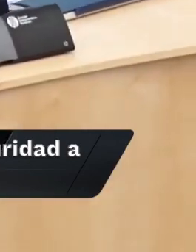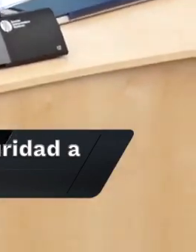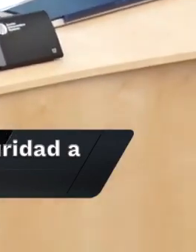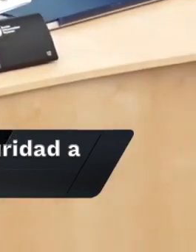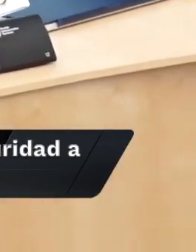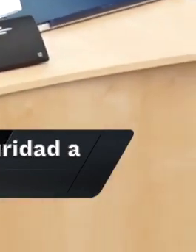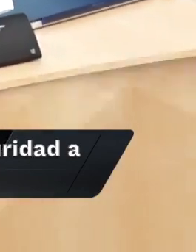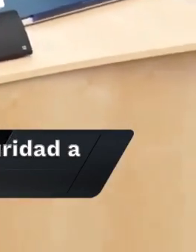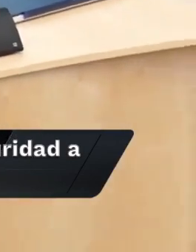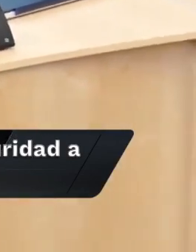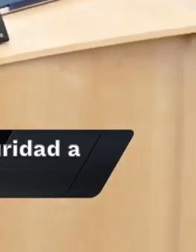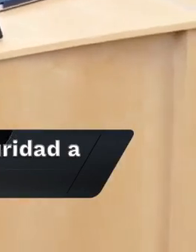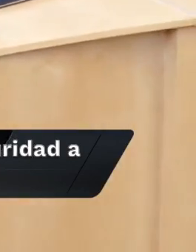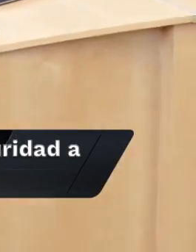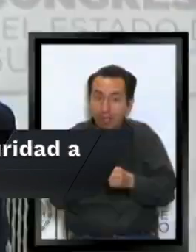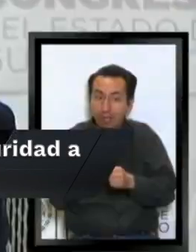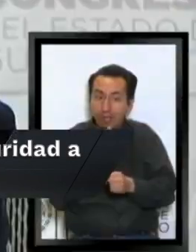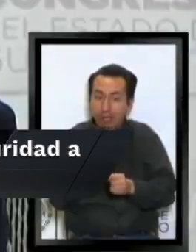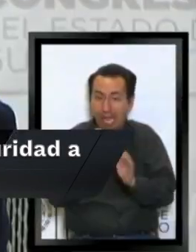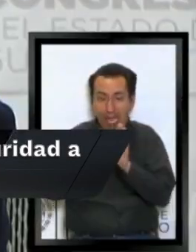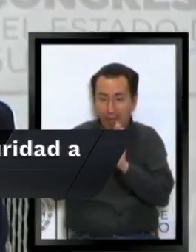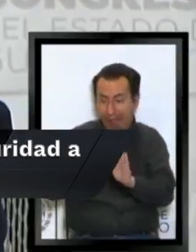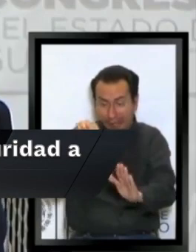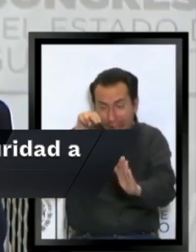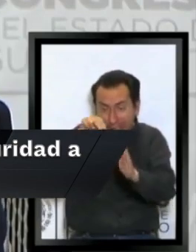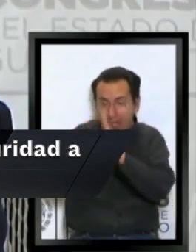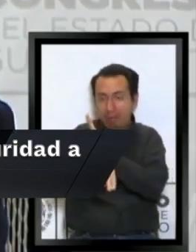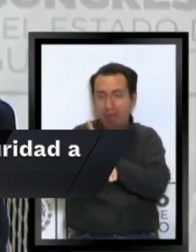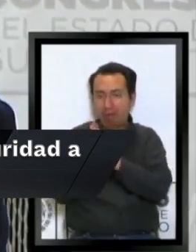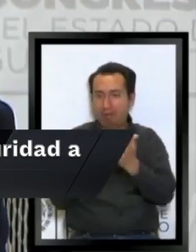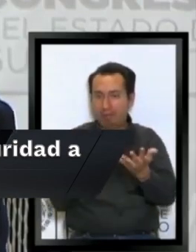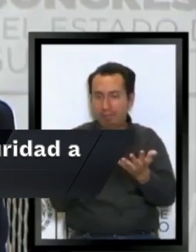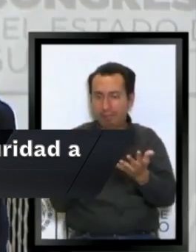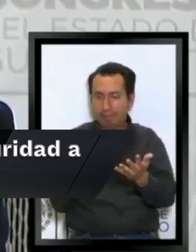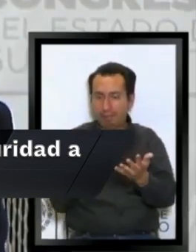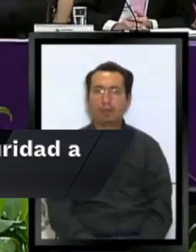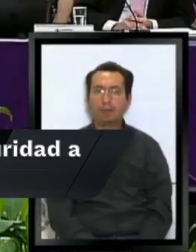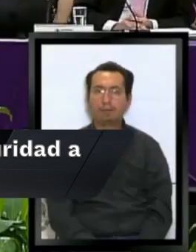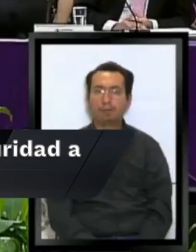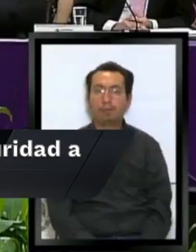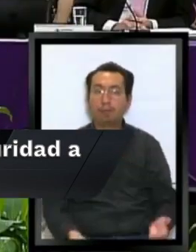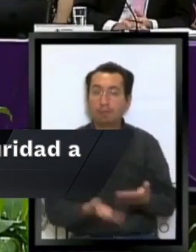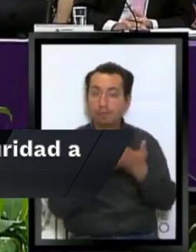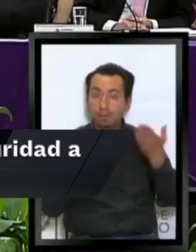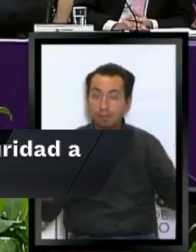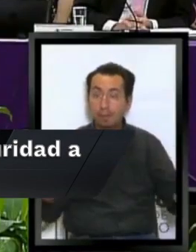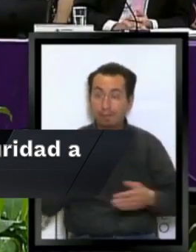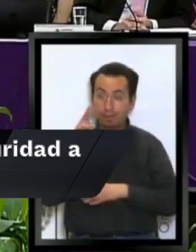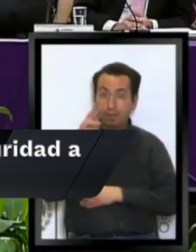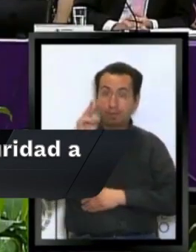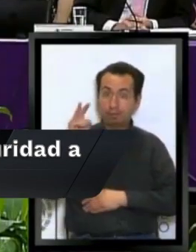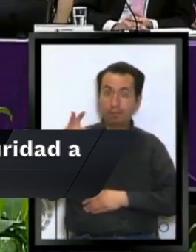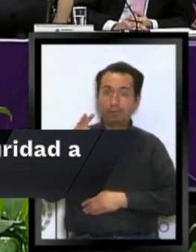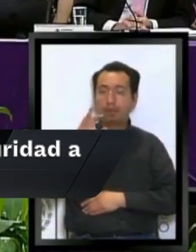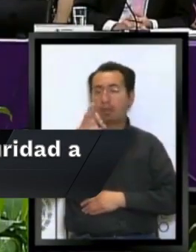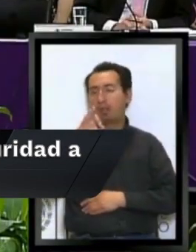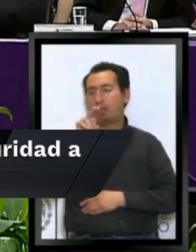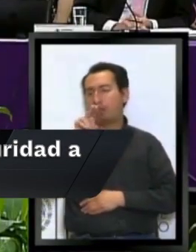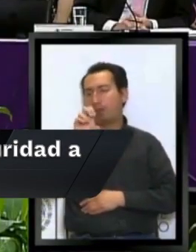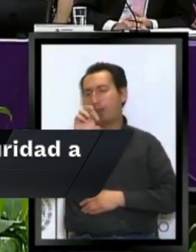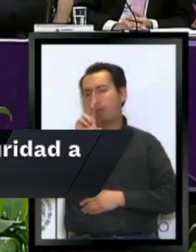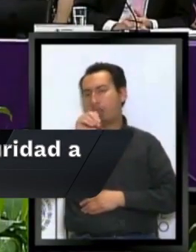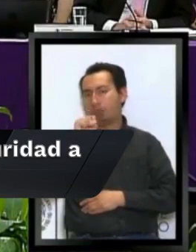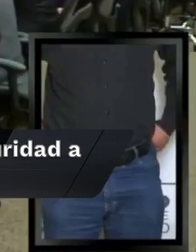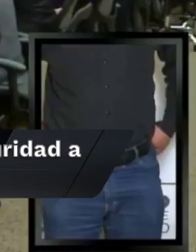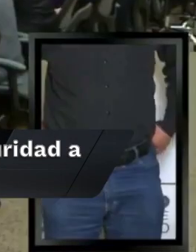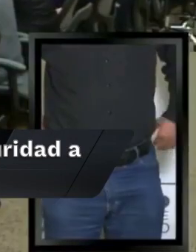el fiscal general Carlos Amarripa Aguirre y el secretario de Seguridad Pública, Álvar Cabeza de Vaca, asistirán a una mesa de trabajo con los diputados, pero a